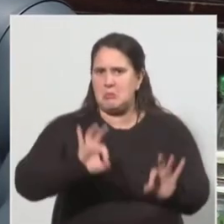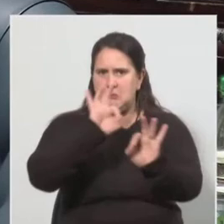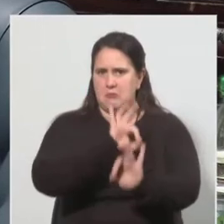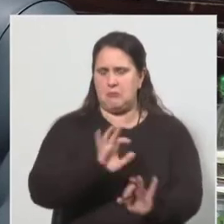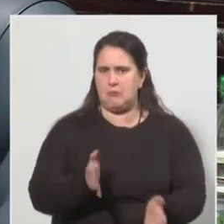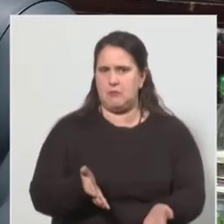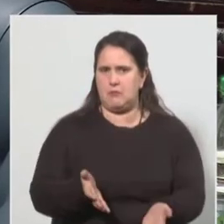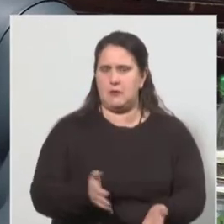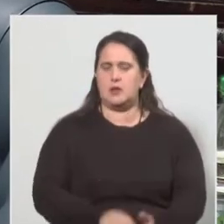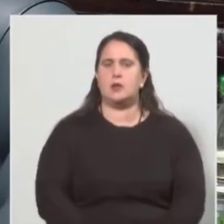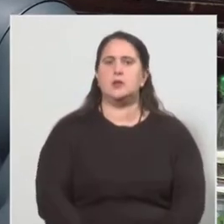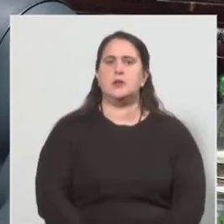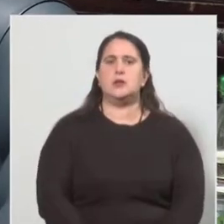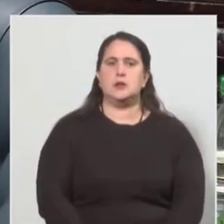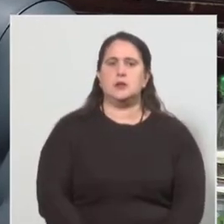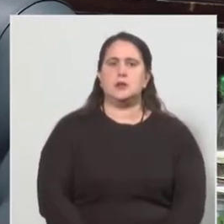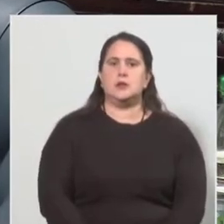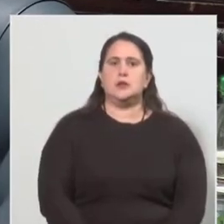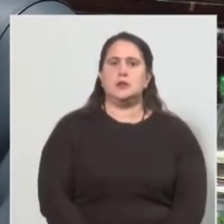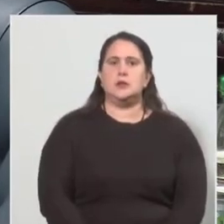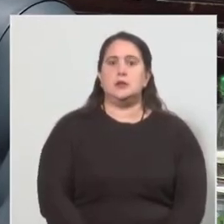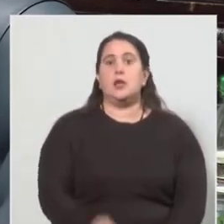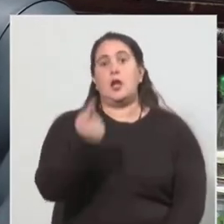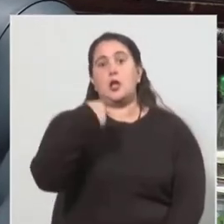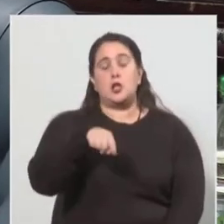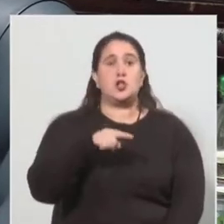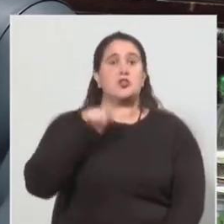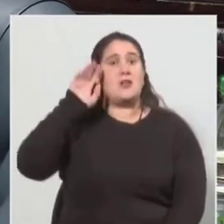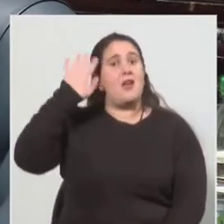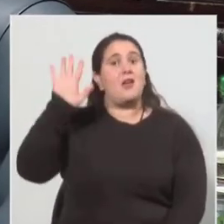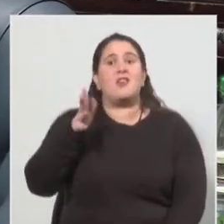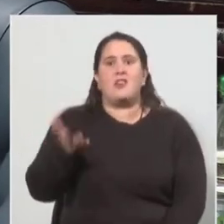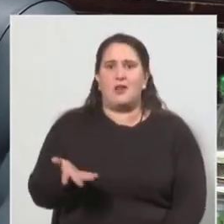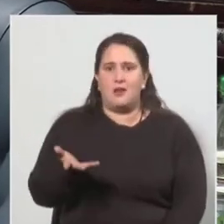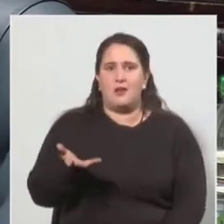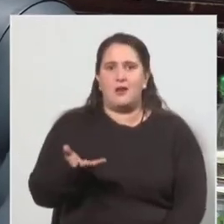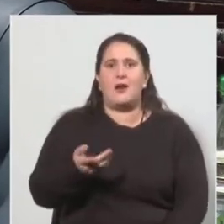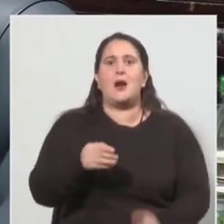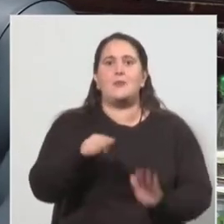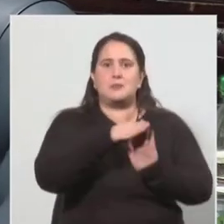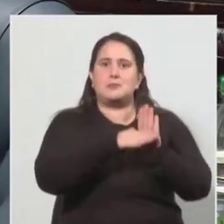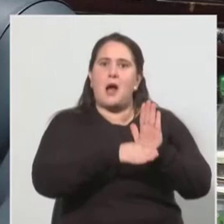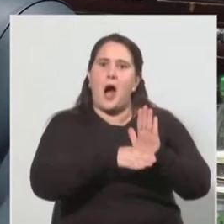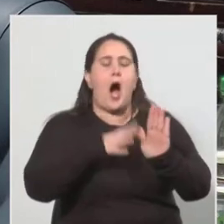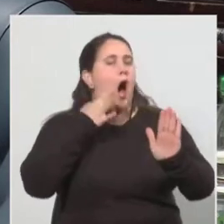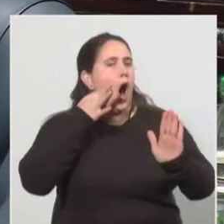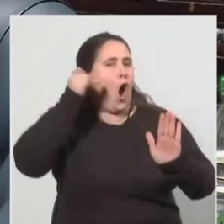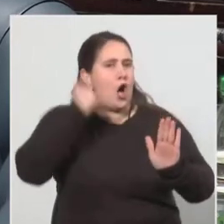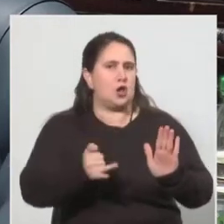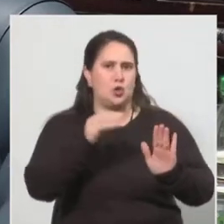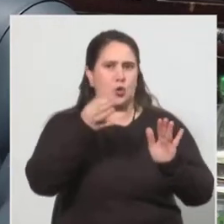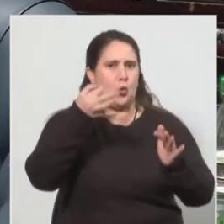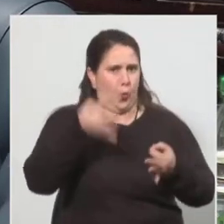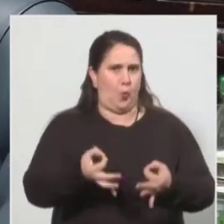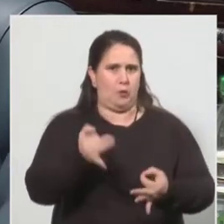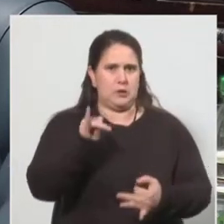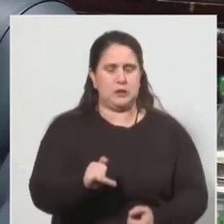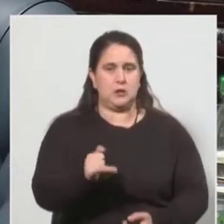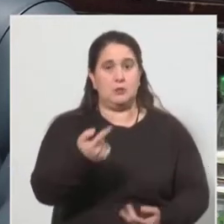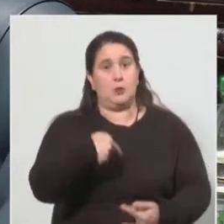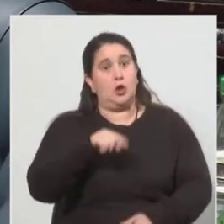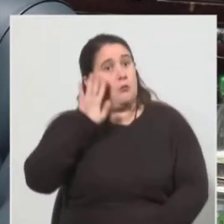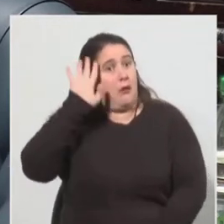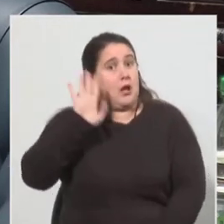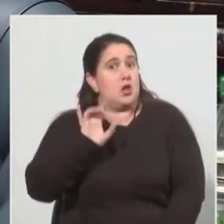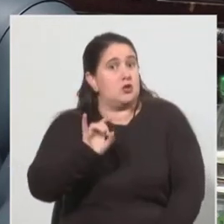relevante. No queda otra que suponer entonces que los requisitos se cumplieron, pero no es más que un supuesto de